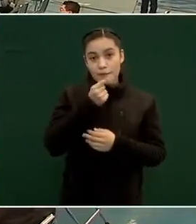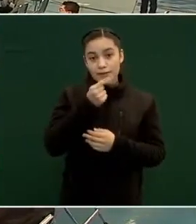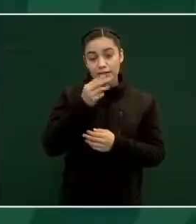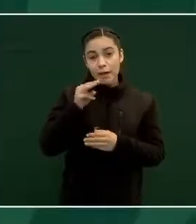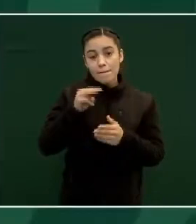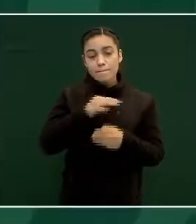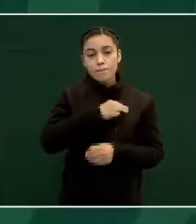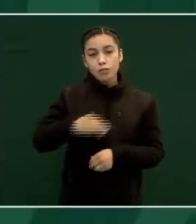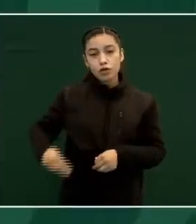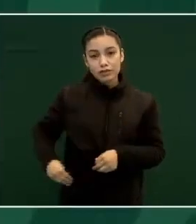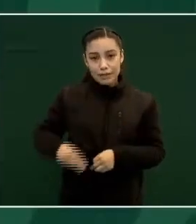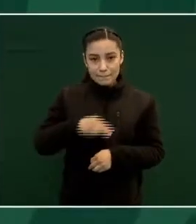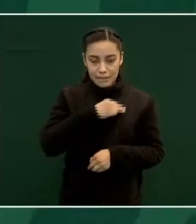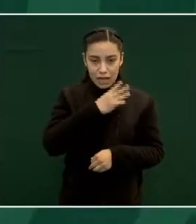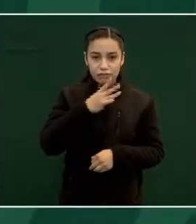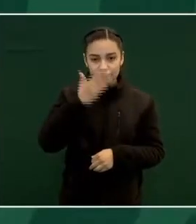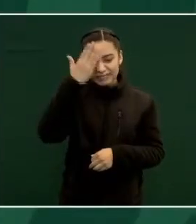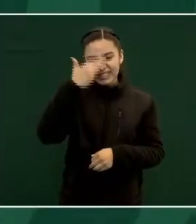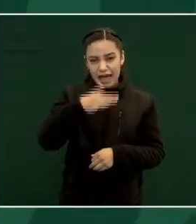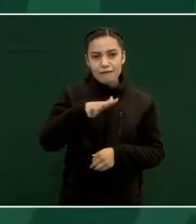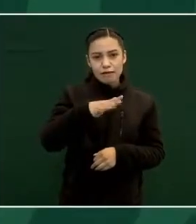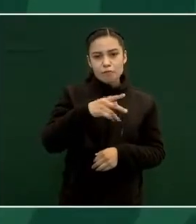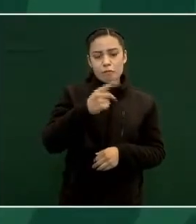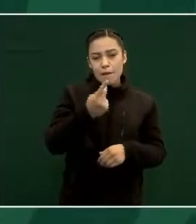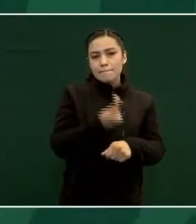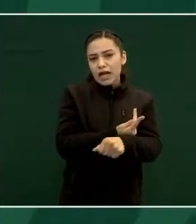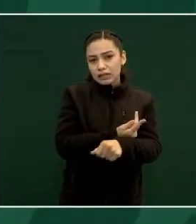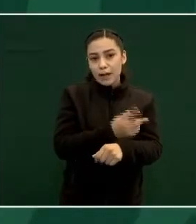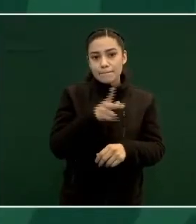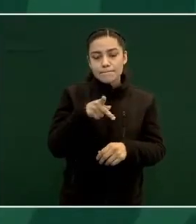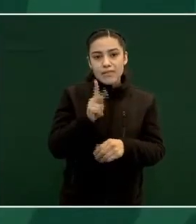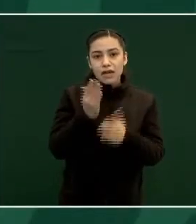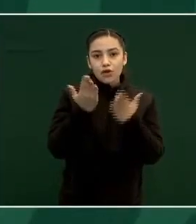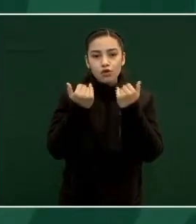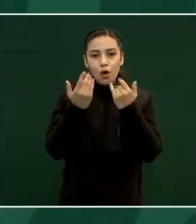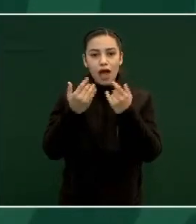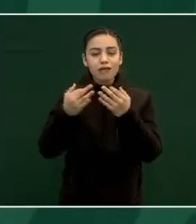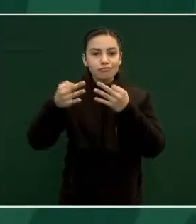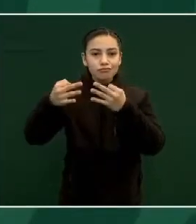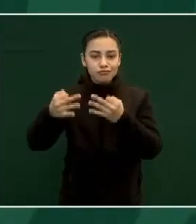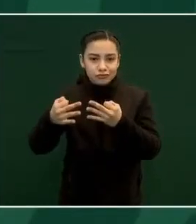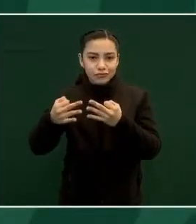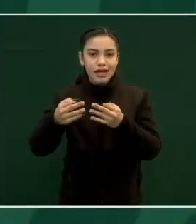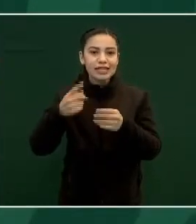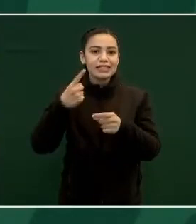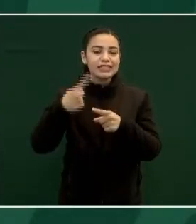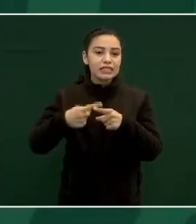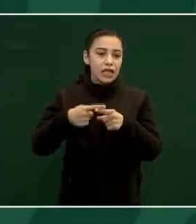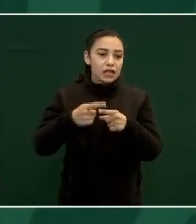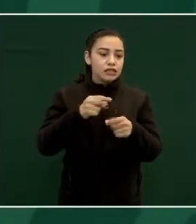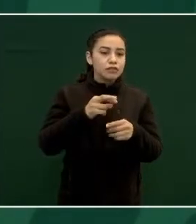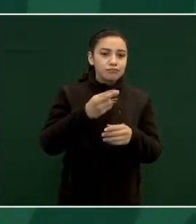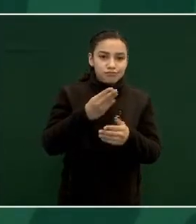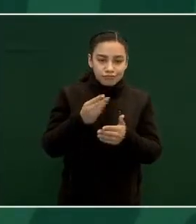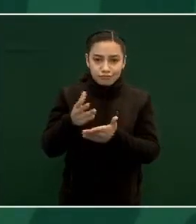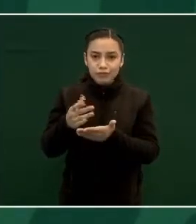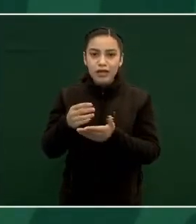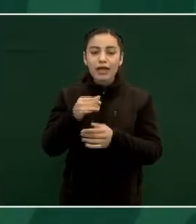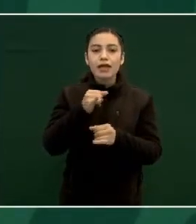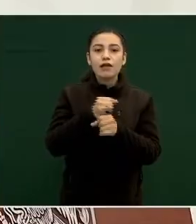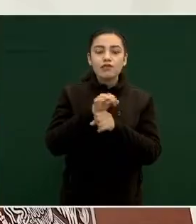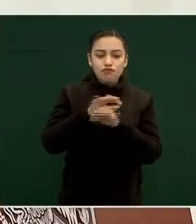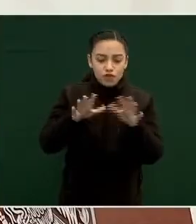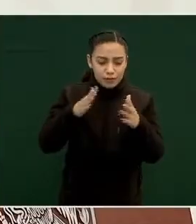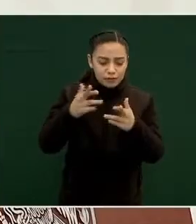sus comunidades, pero no hay un órgano que recoja esa información, la analice y la convierta en recomendaciones de